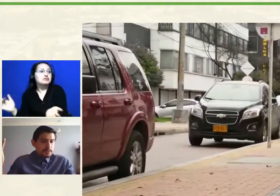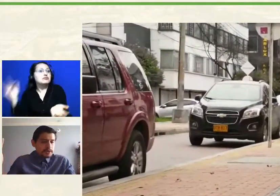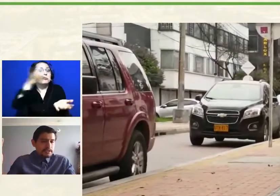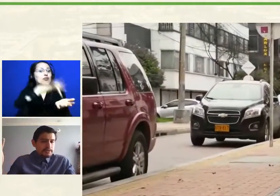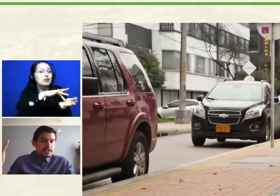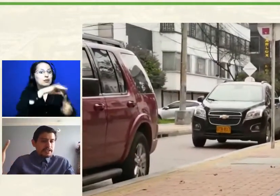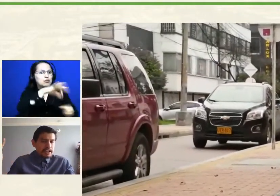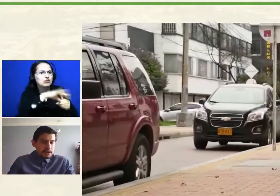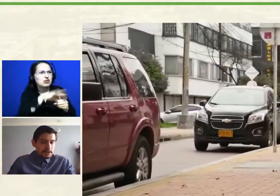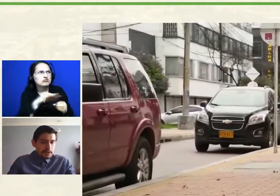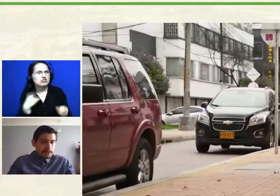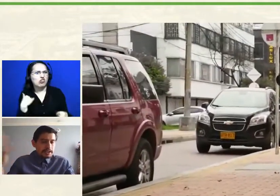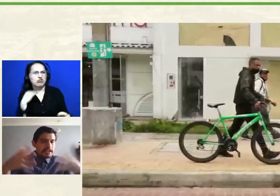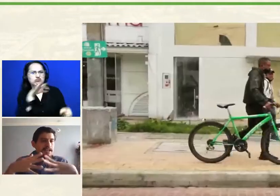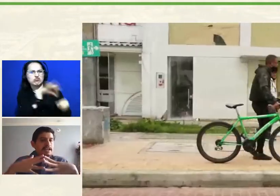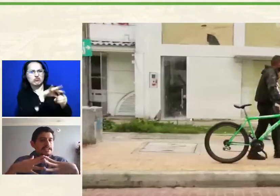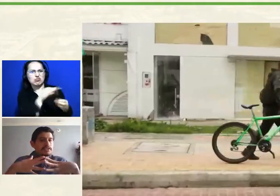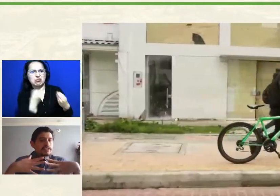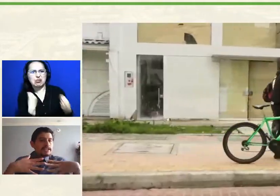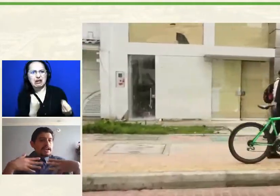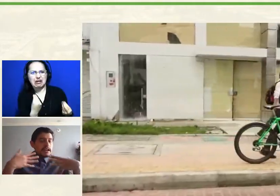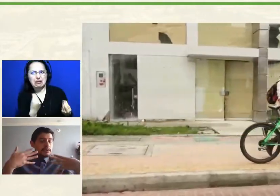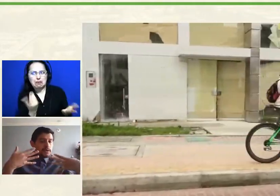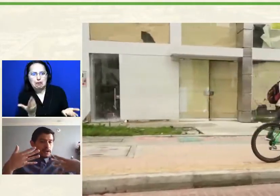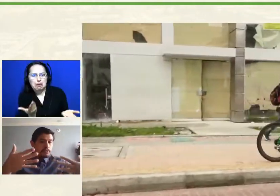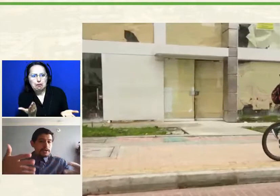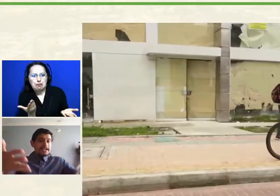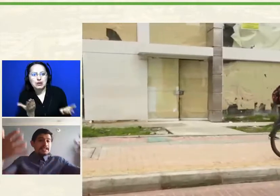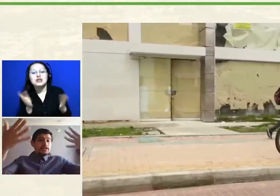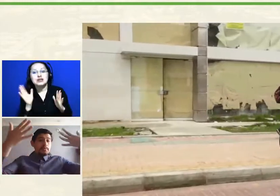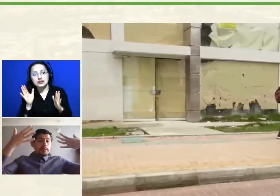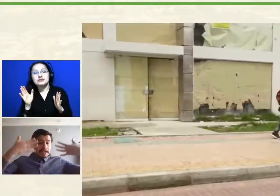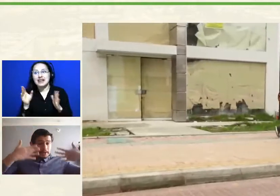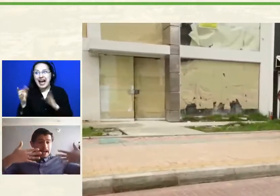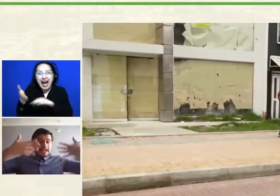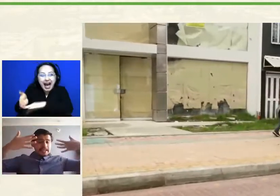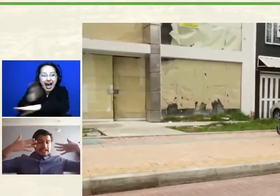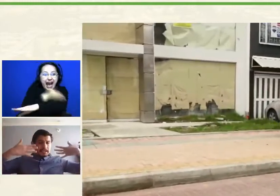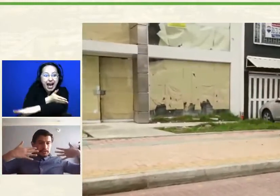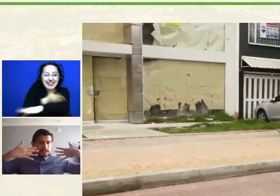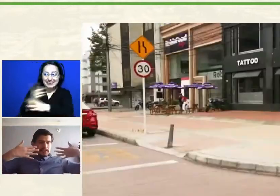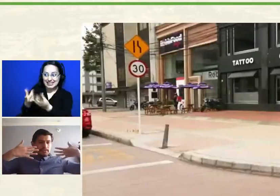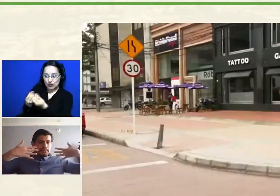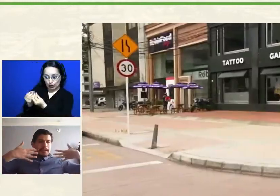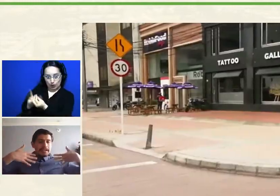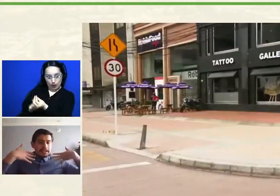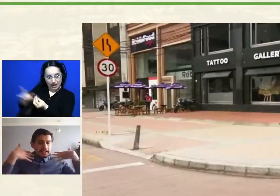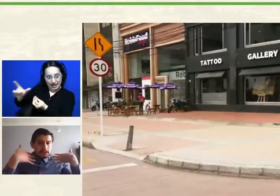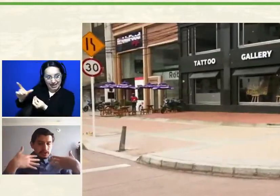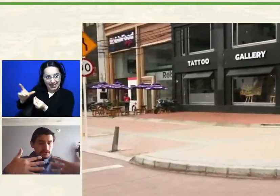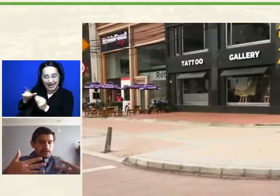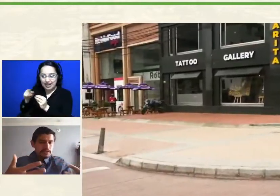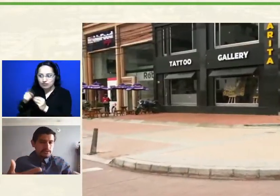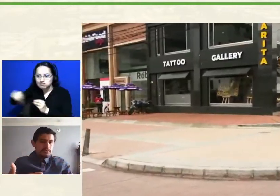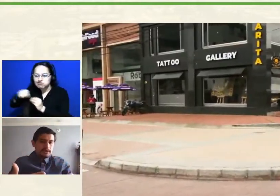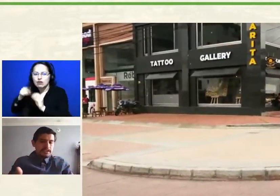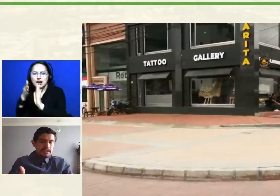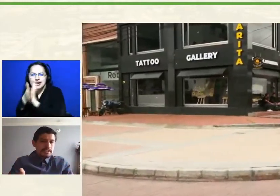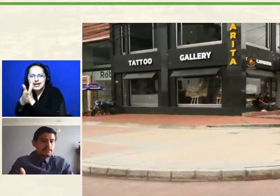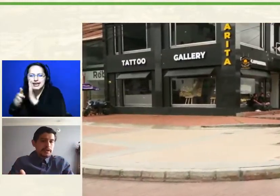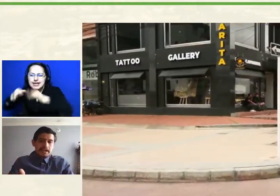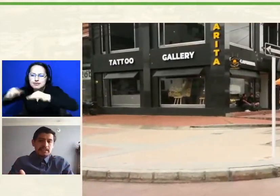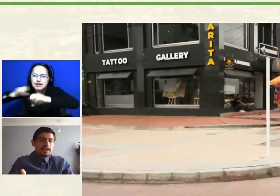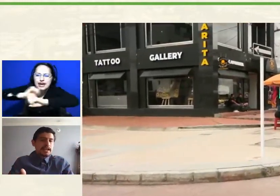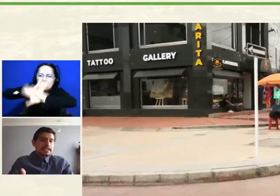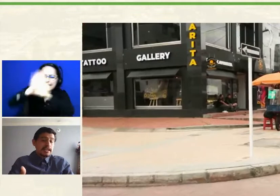qué estoy votando, qué es lo que voy a votar, sino que ya hay una comunicación previa antes de esa votación para que tengan todos los insumos